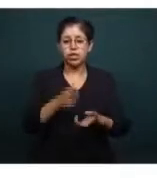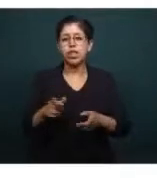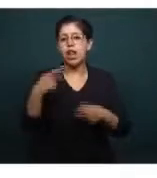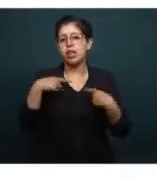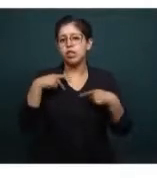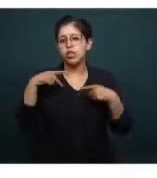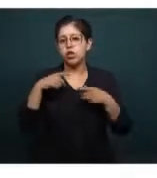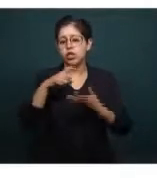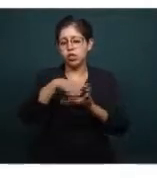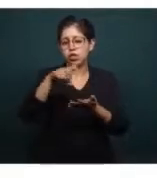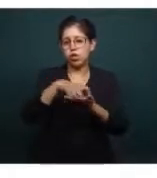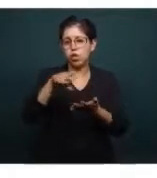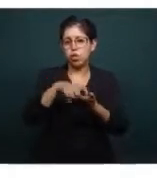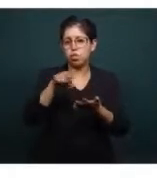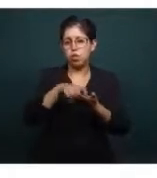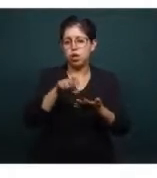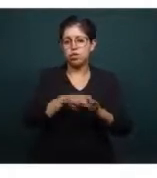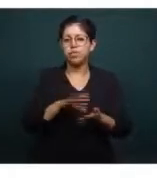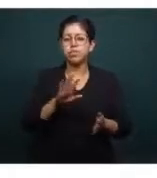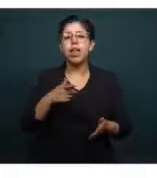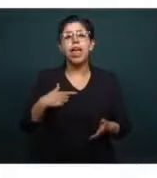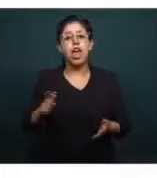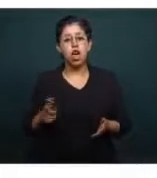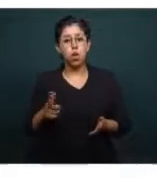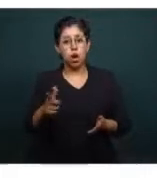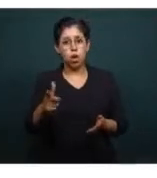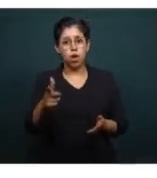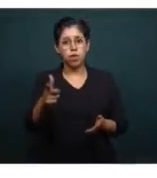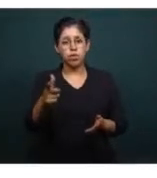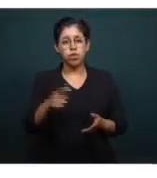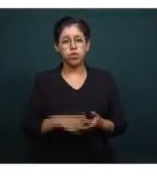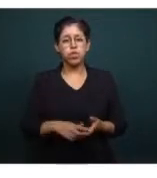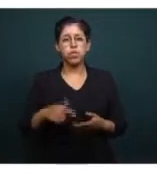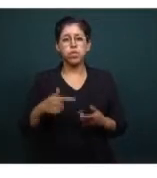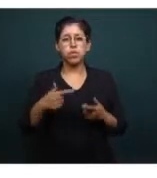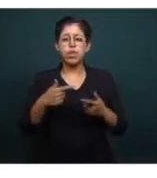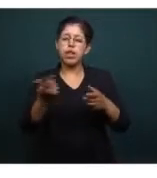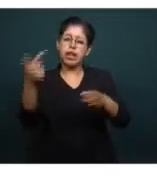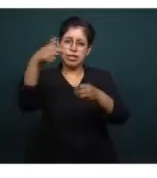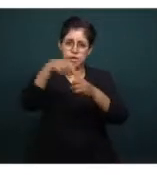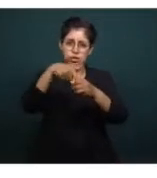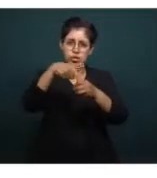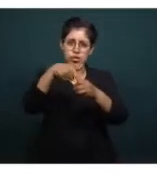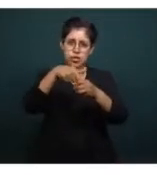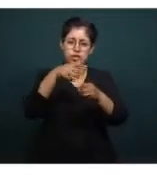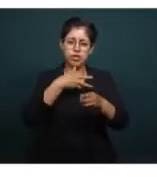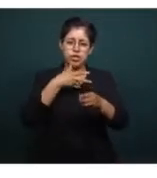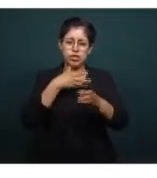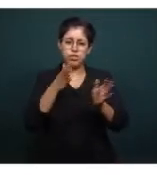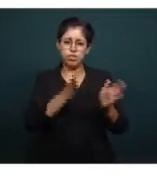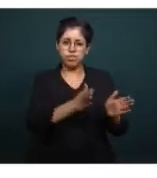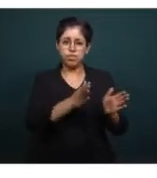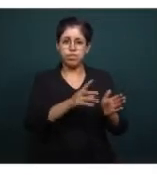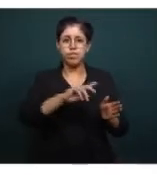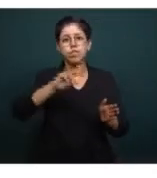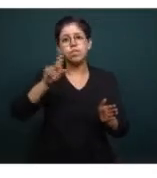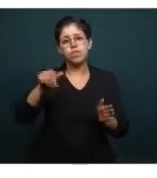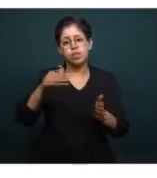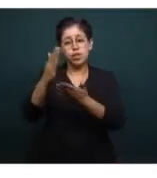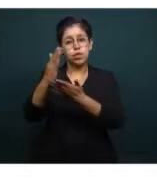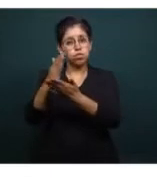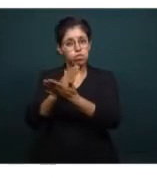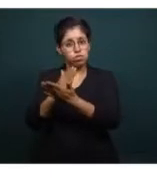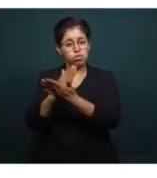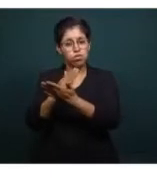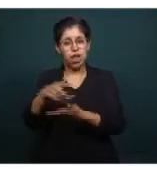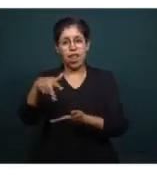a con public 80 price of centavos 28. en Guanajuato, Grupo Seca Guanajuato, Gasolineras. Guanajuato is Mientras que Grupo la más Seca económica y con Gasolineras, el and the margen most menor